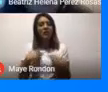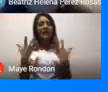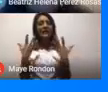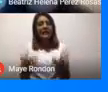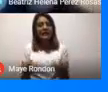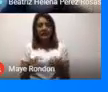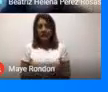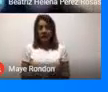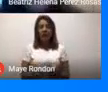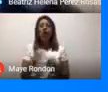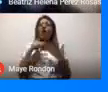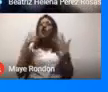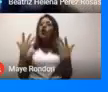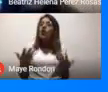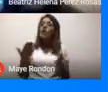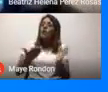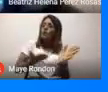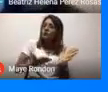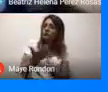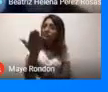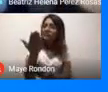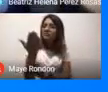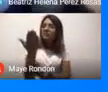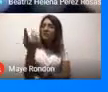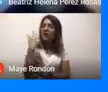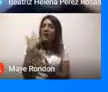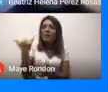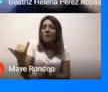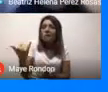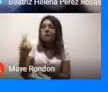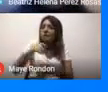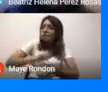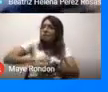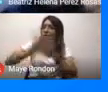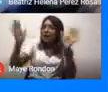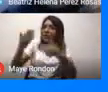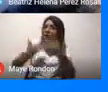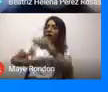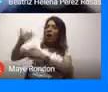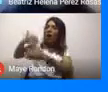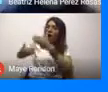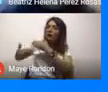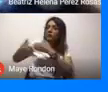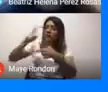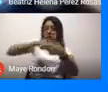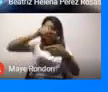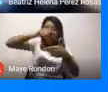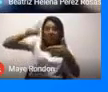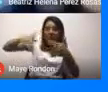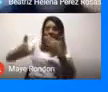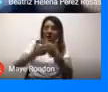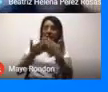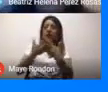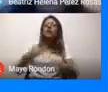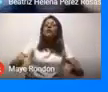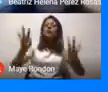quiero mantener este sector que ya tenemos claro de tiempo atrás con esas cifras? Es importante para el crecimiento de